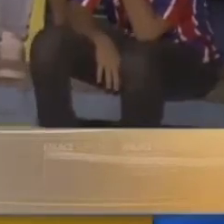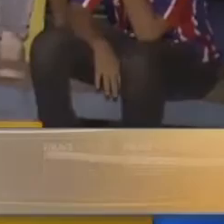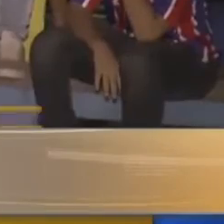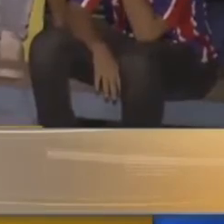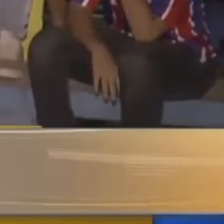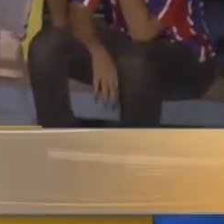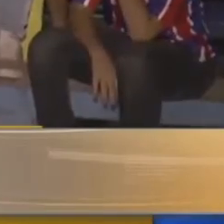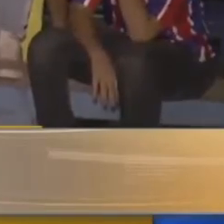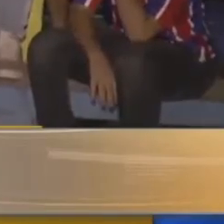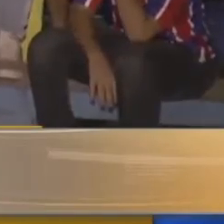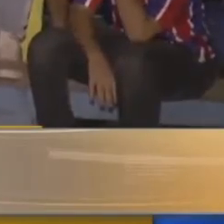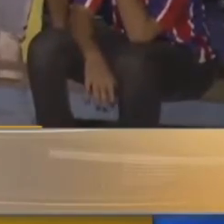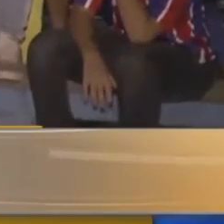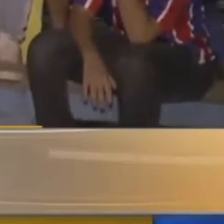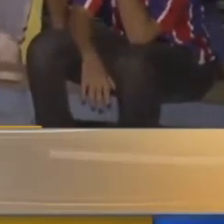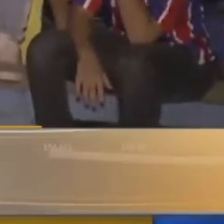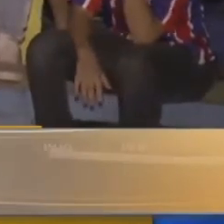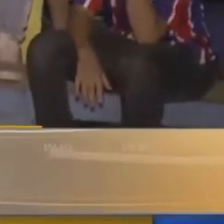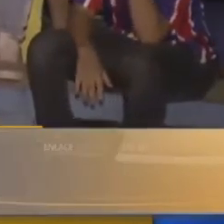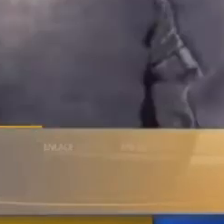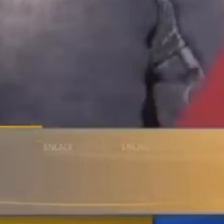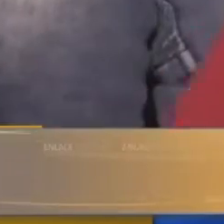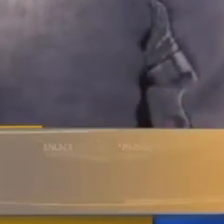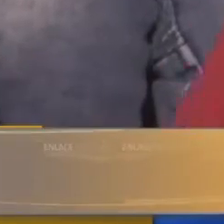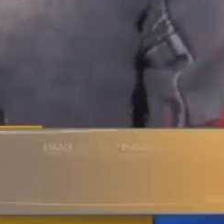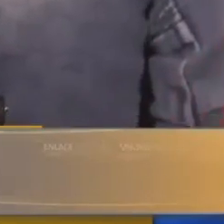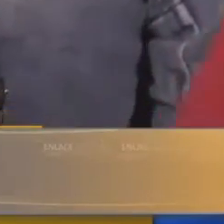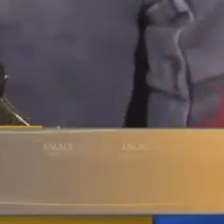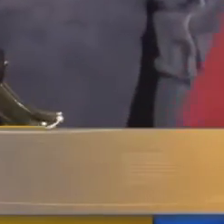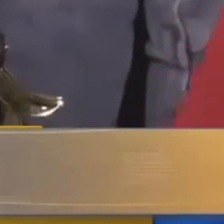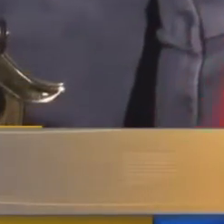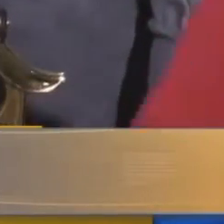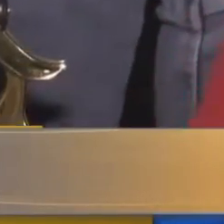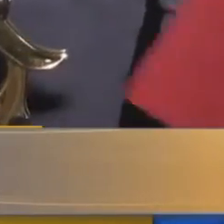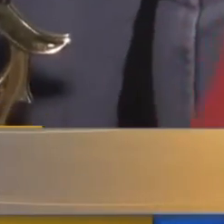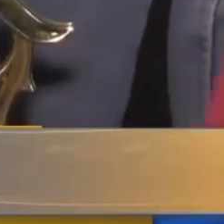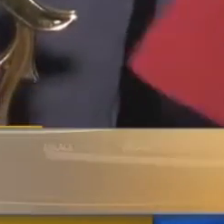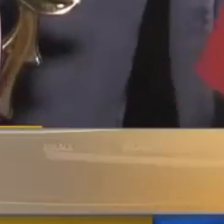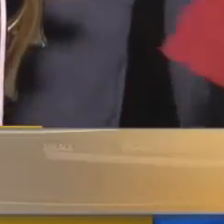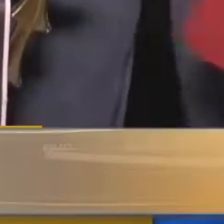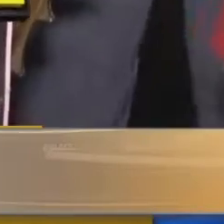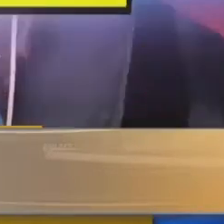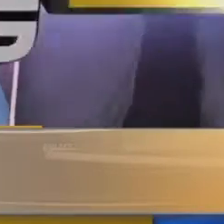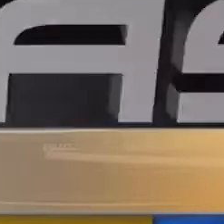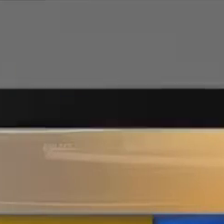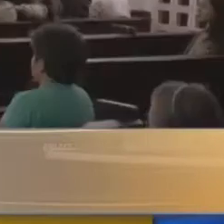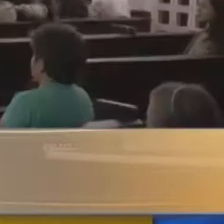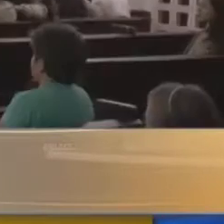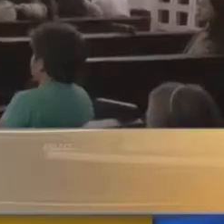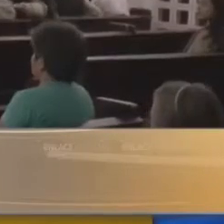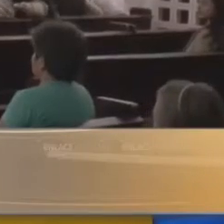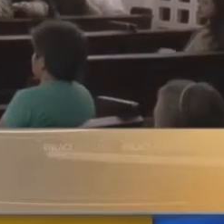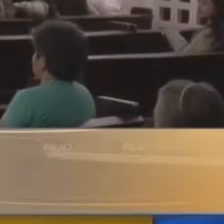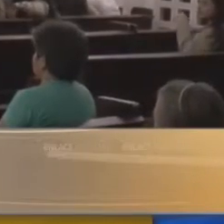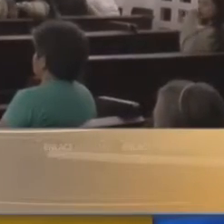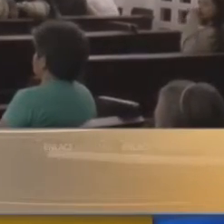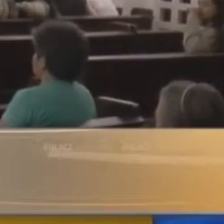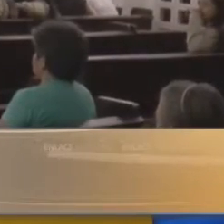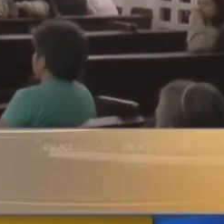del torneo nacional en el Espinal Tolima. 20 equipos participaron del campeonato que se jugó durante el fin de semana. Y en La